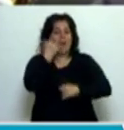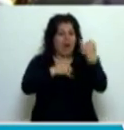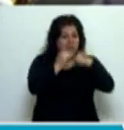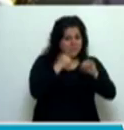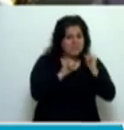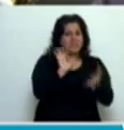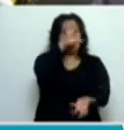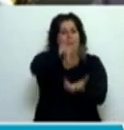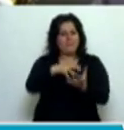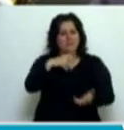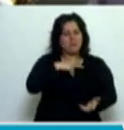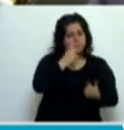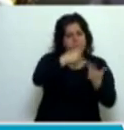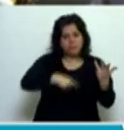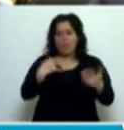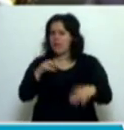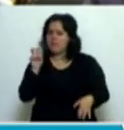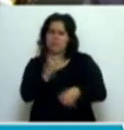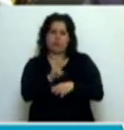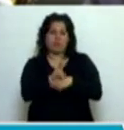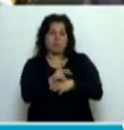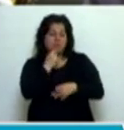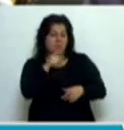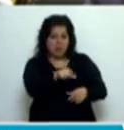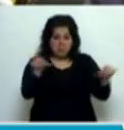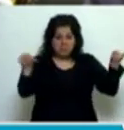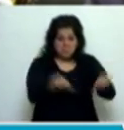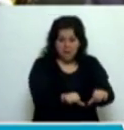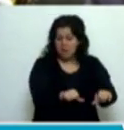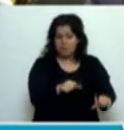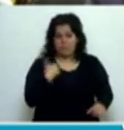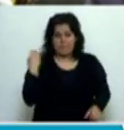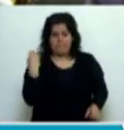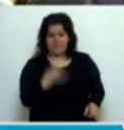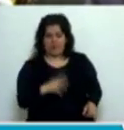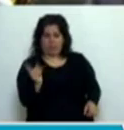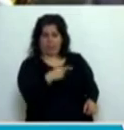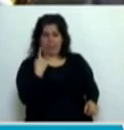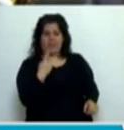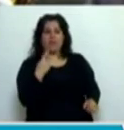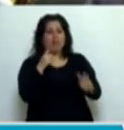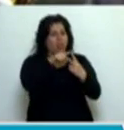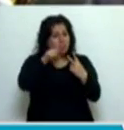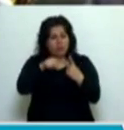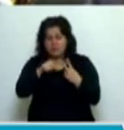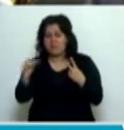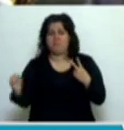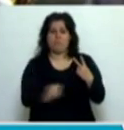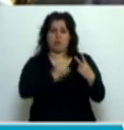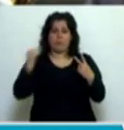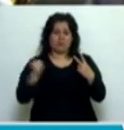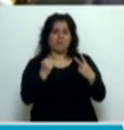ser protegidos, porque si a esas empresas les va mal, se pierden esos activos estatales. Son los dos factores que vienen a